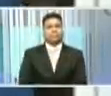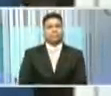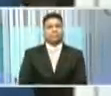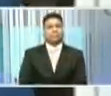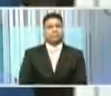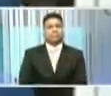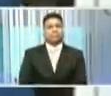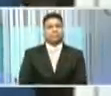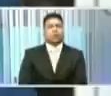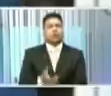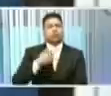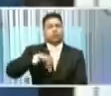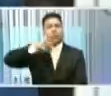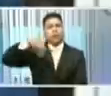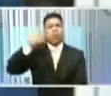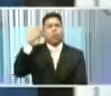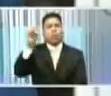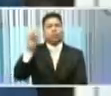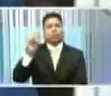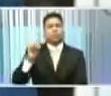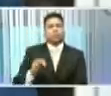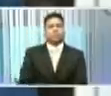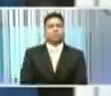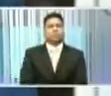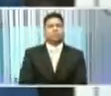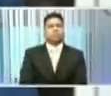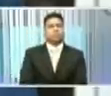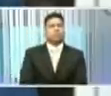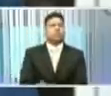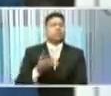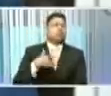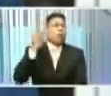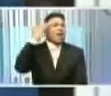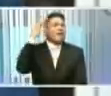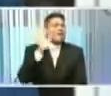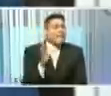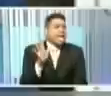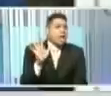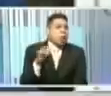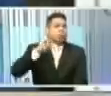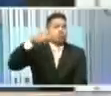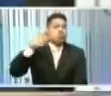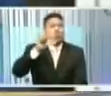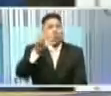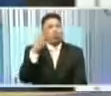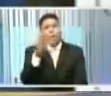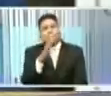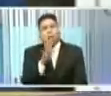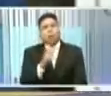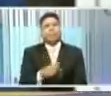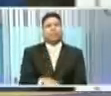Estamos en junio. Yo creo que debe ser en el mes de julio.